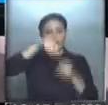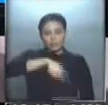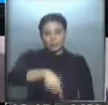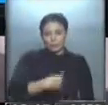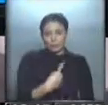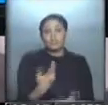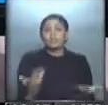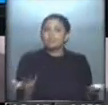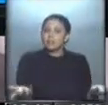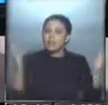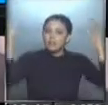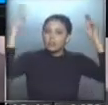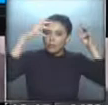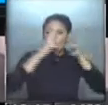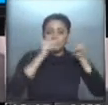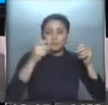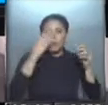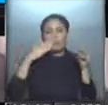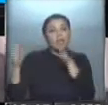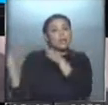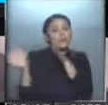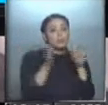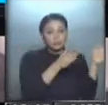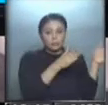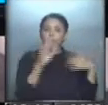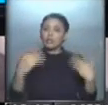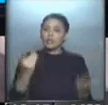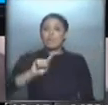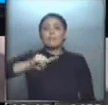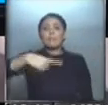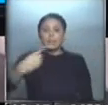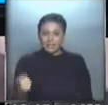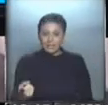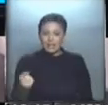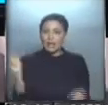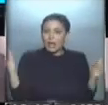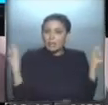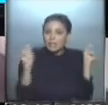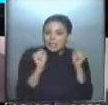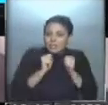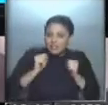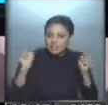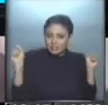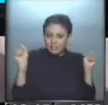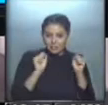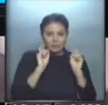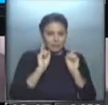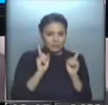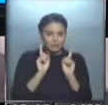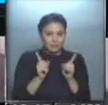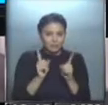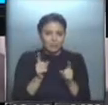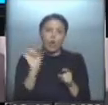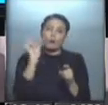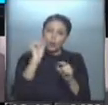claro después de la lluvia va a venir el viento sobre entonces para mañana el invierno no afloja o